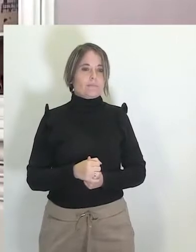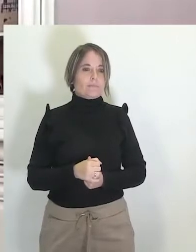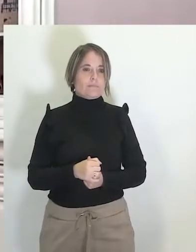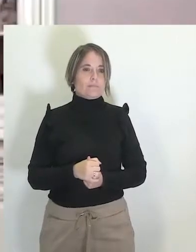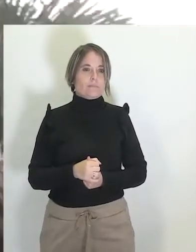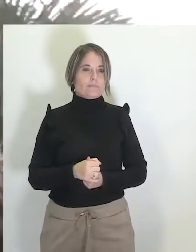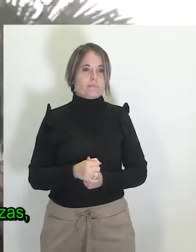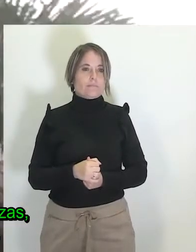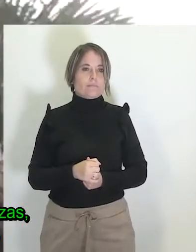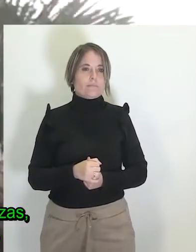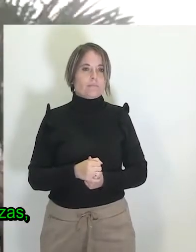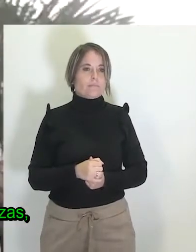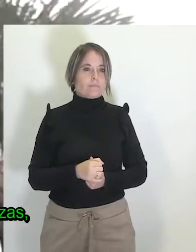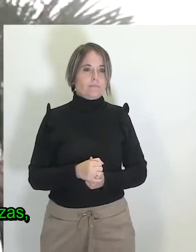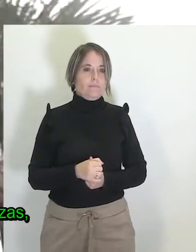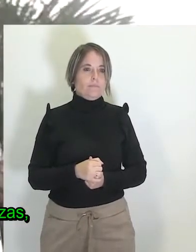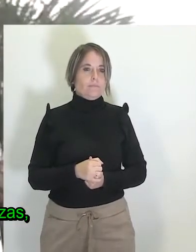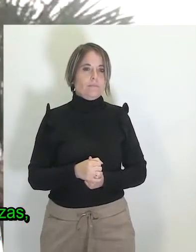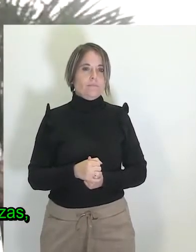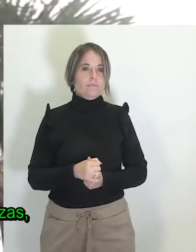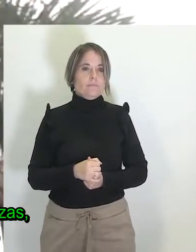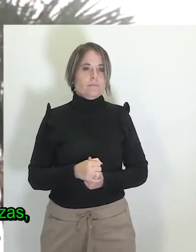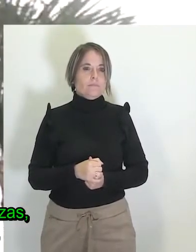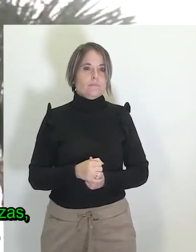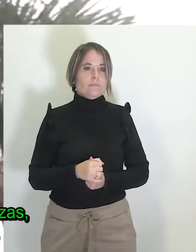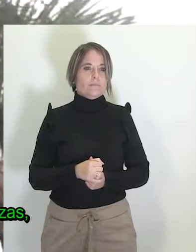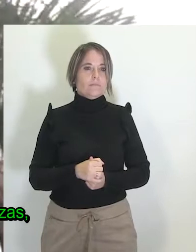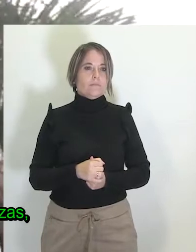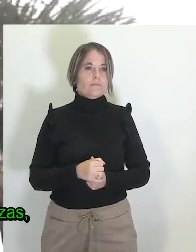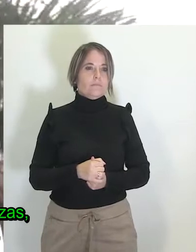Bueno, quizás decirte que,